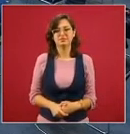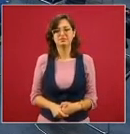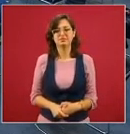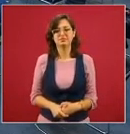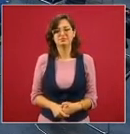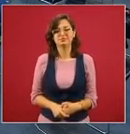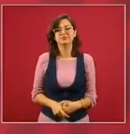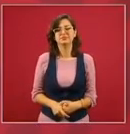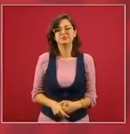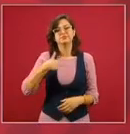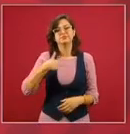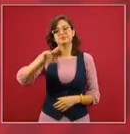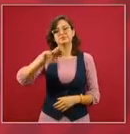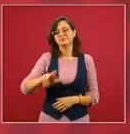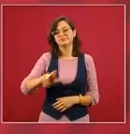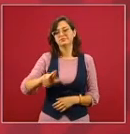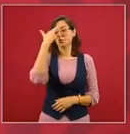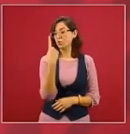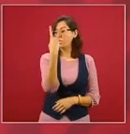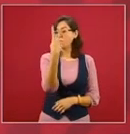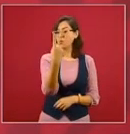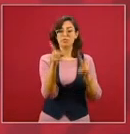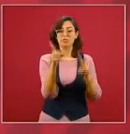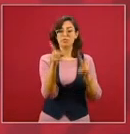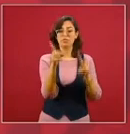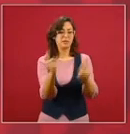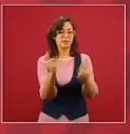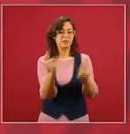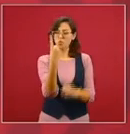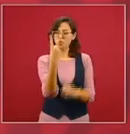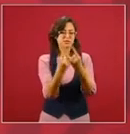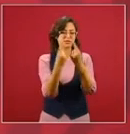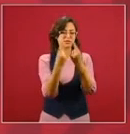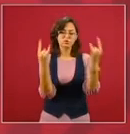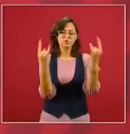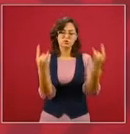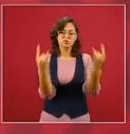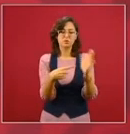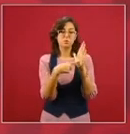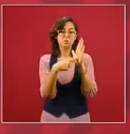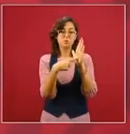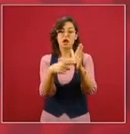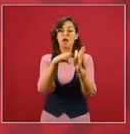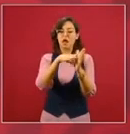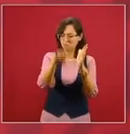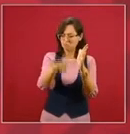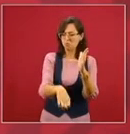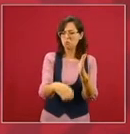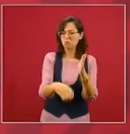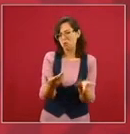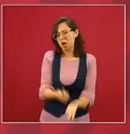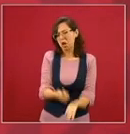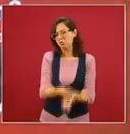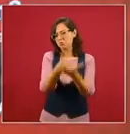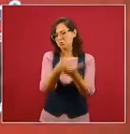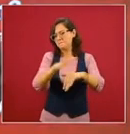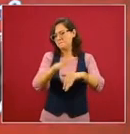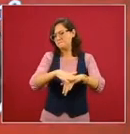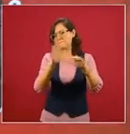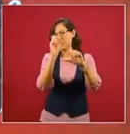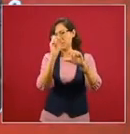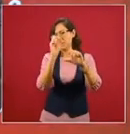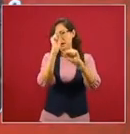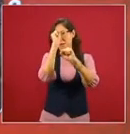recuerdo un solo asunto, porque ejemplificar ayuda. Si